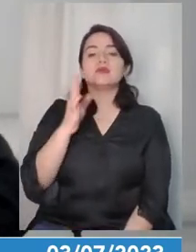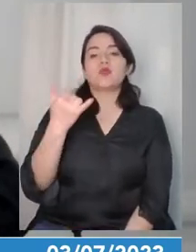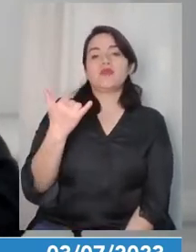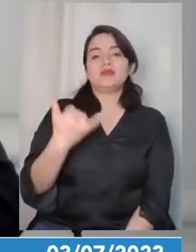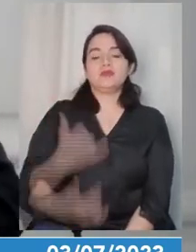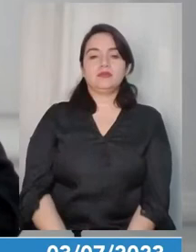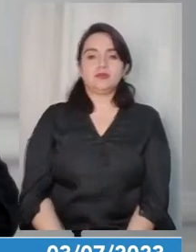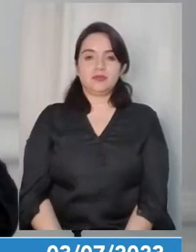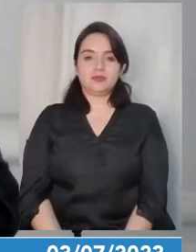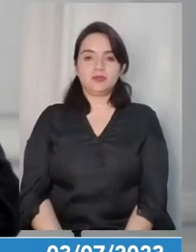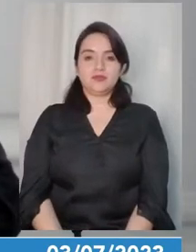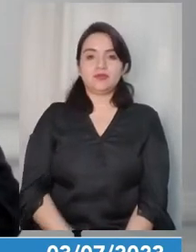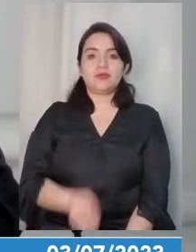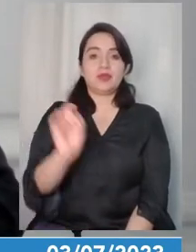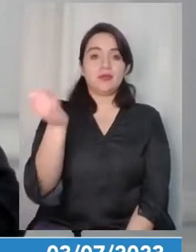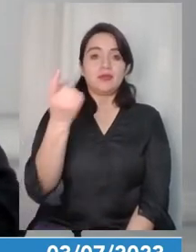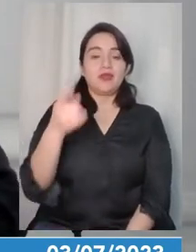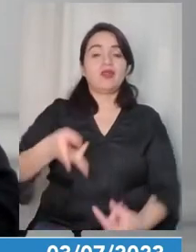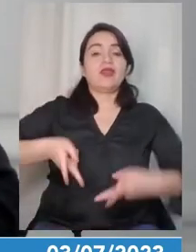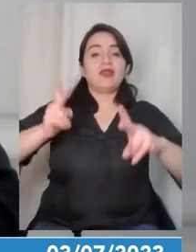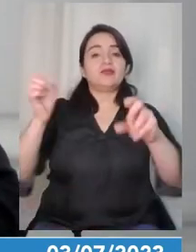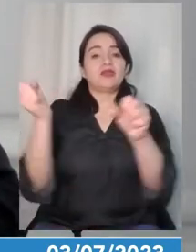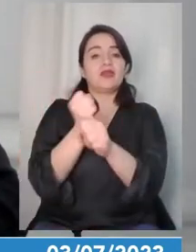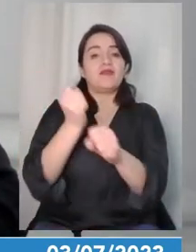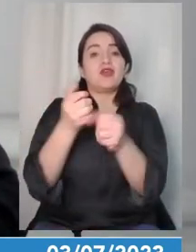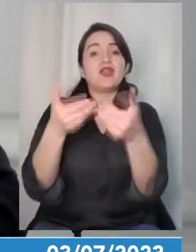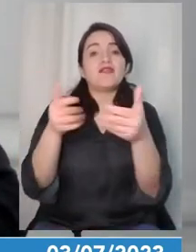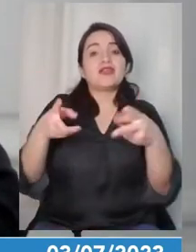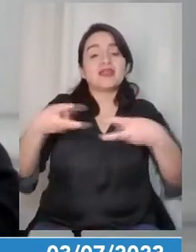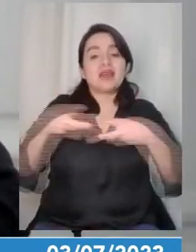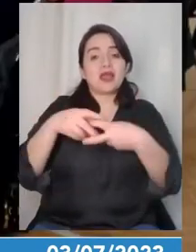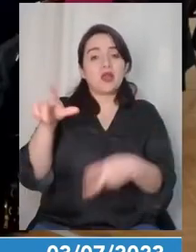Primero Derecho al Trabajo y Libertad Sindical el lunes, el martes